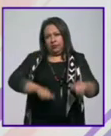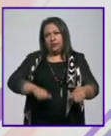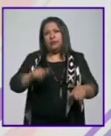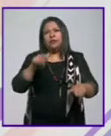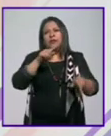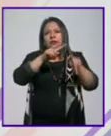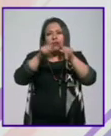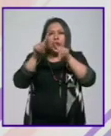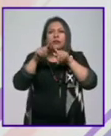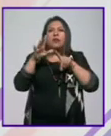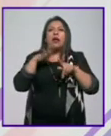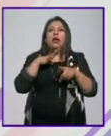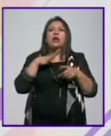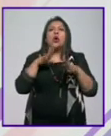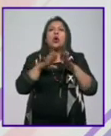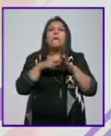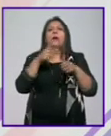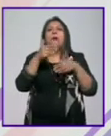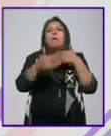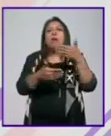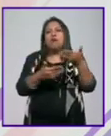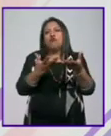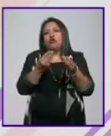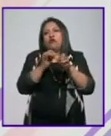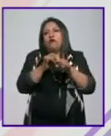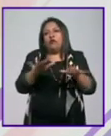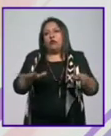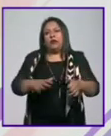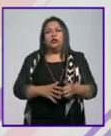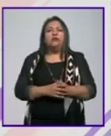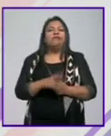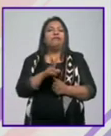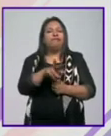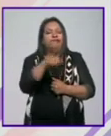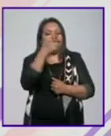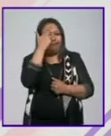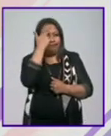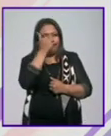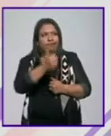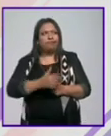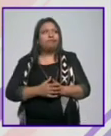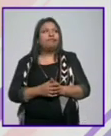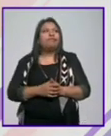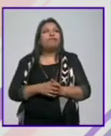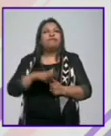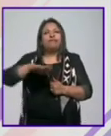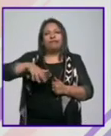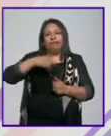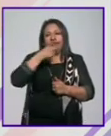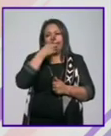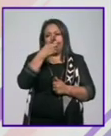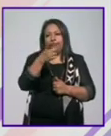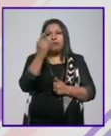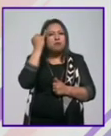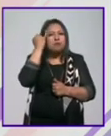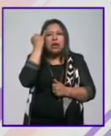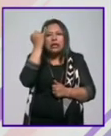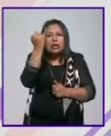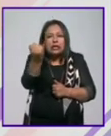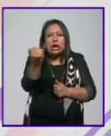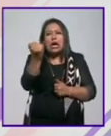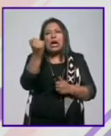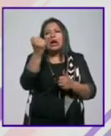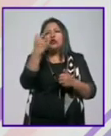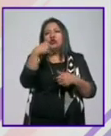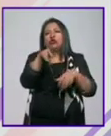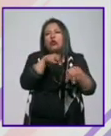estas piezas que nos van dando pues mucho de qué hablar, ¿no? Efectivamente, porque lo que mencionabas ahora, imaginar su obra,